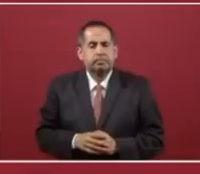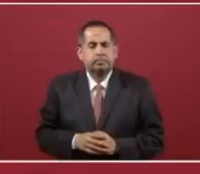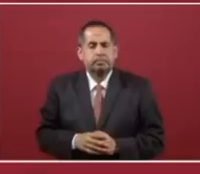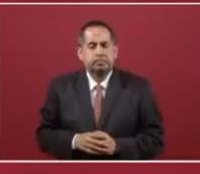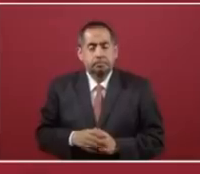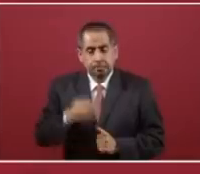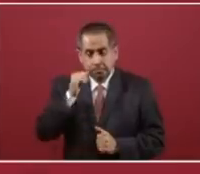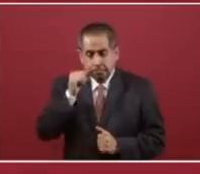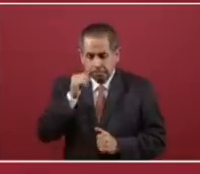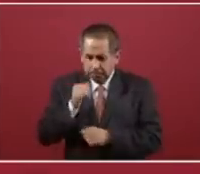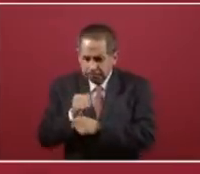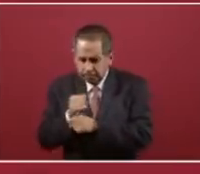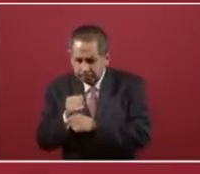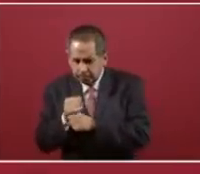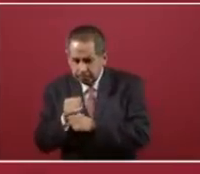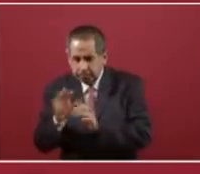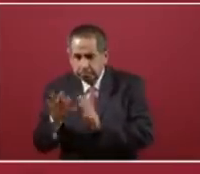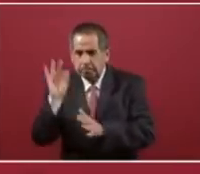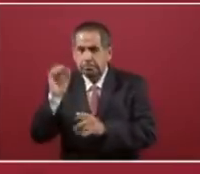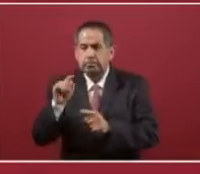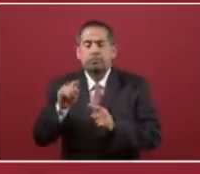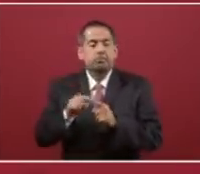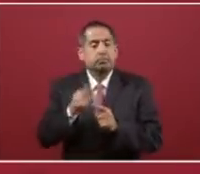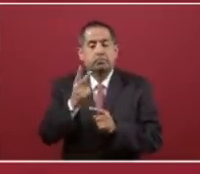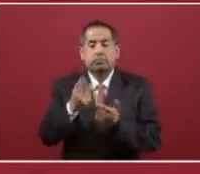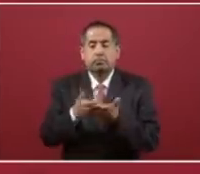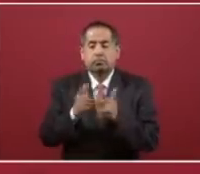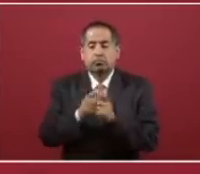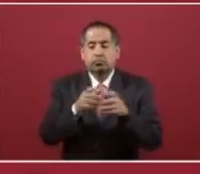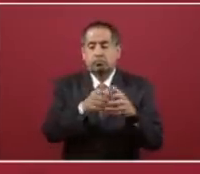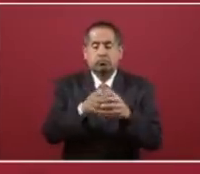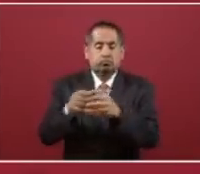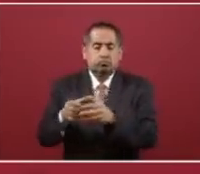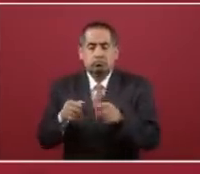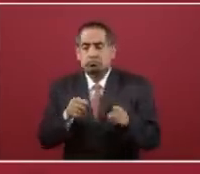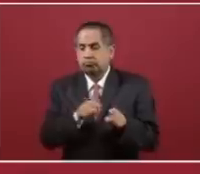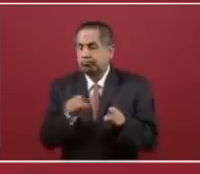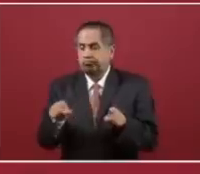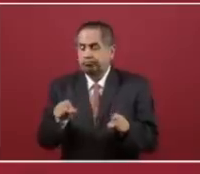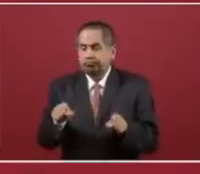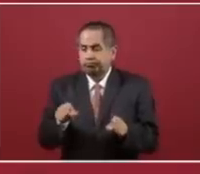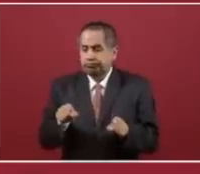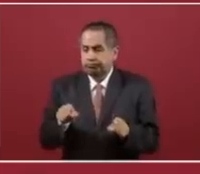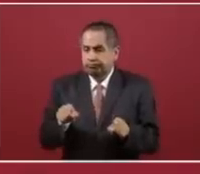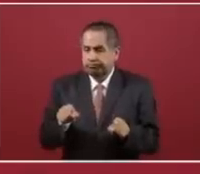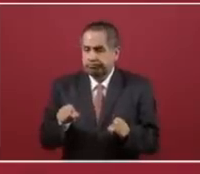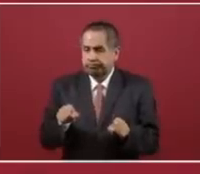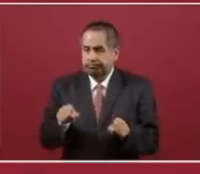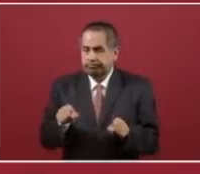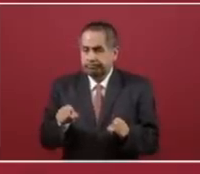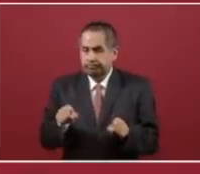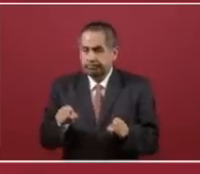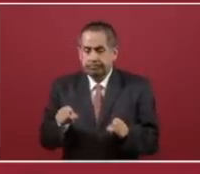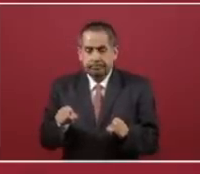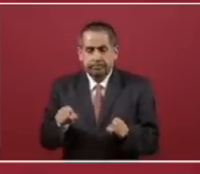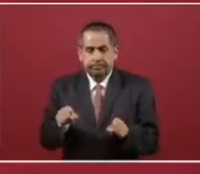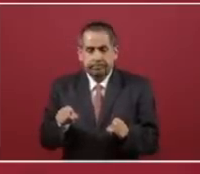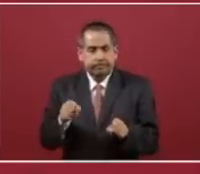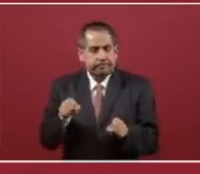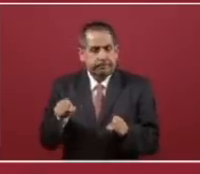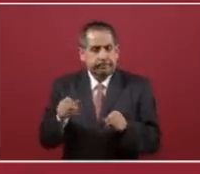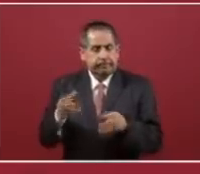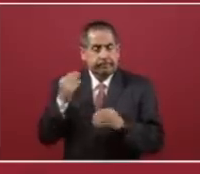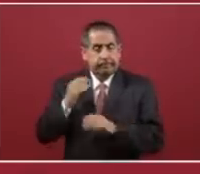encontraron a dos grupos no vinculados con los que iban